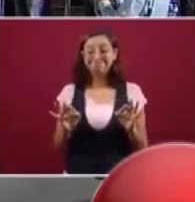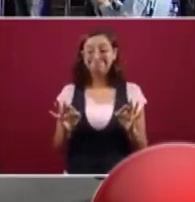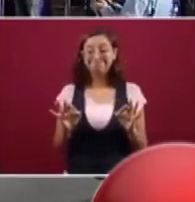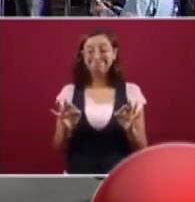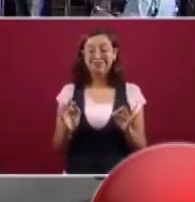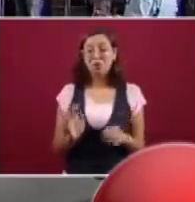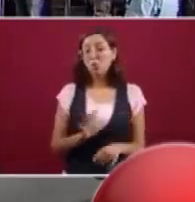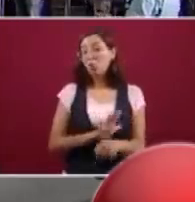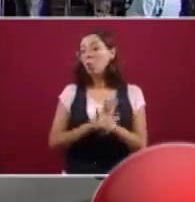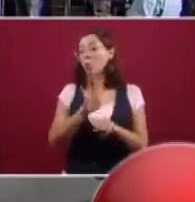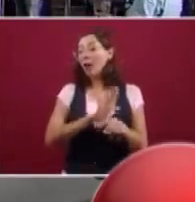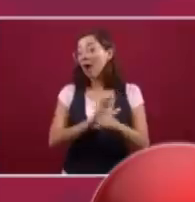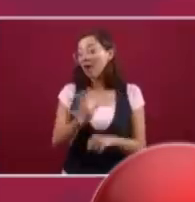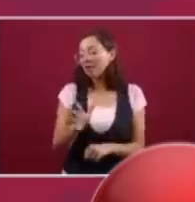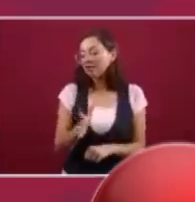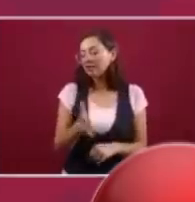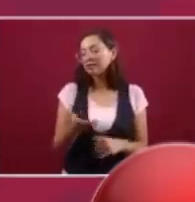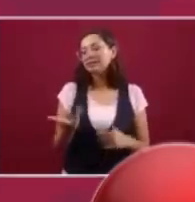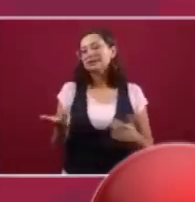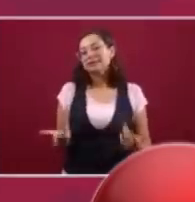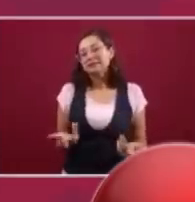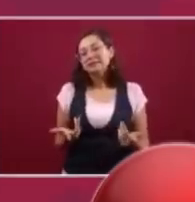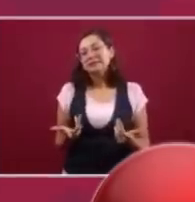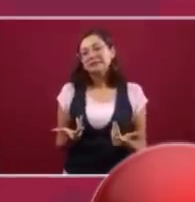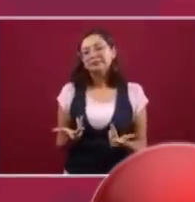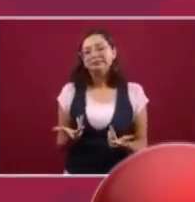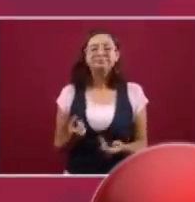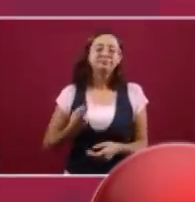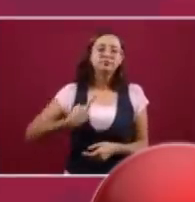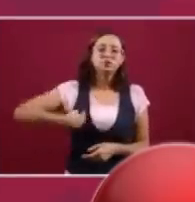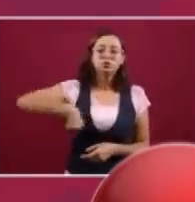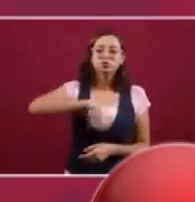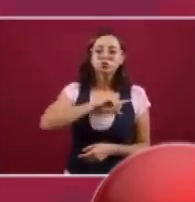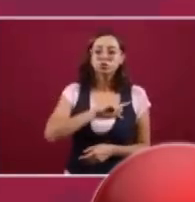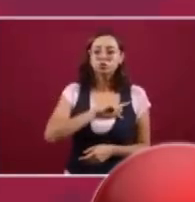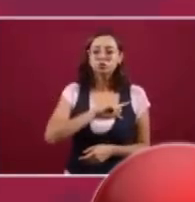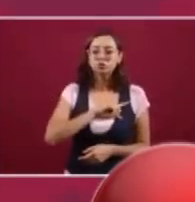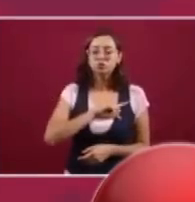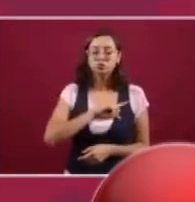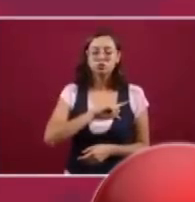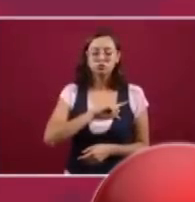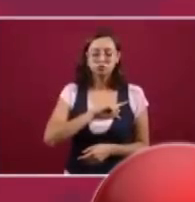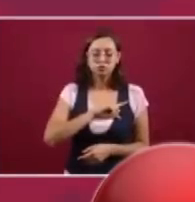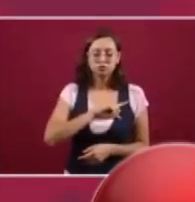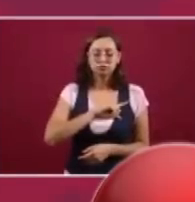sería que nosotros logremos